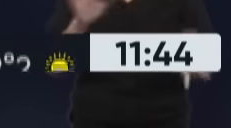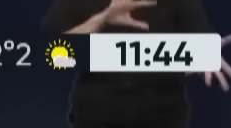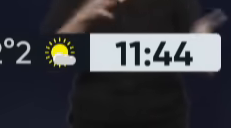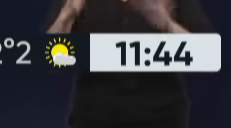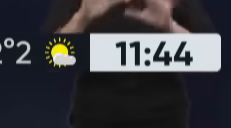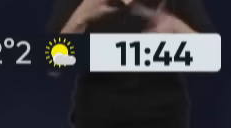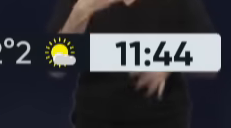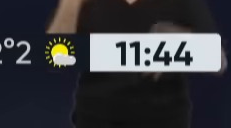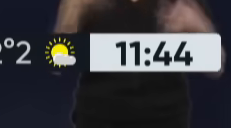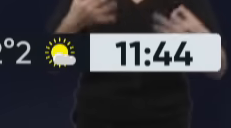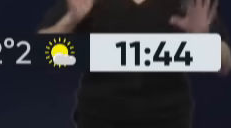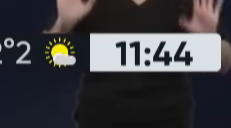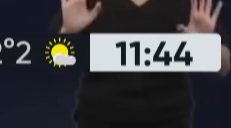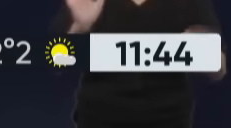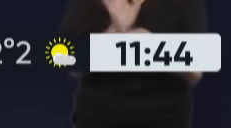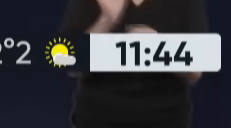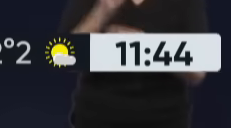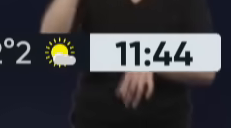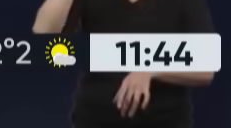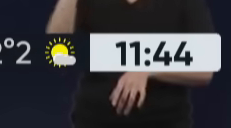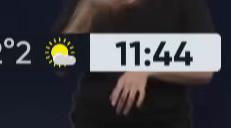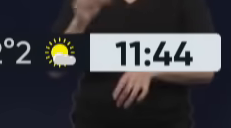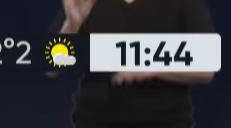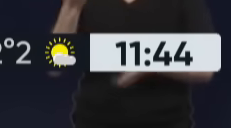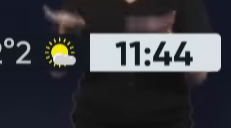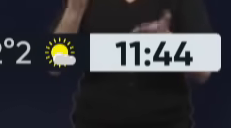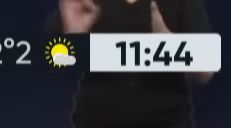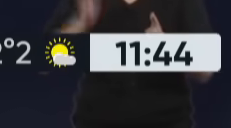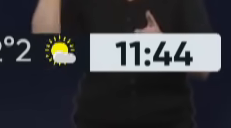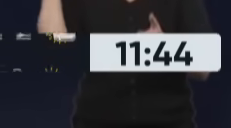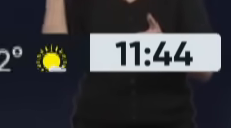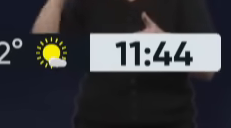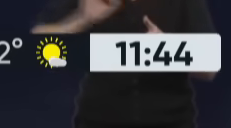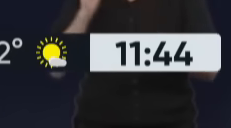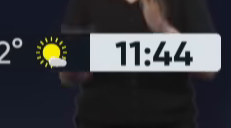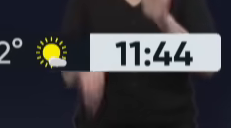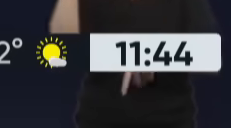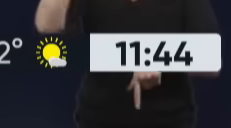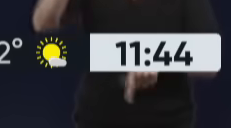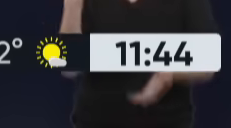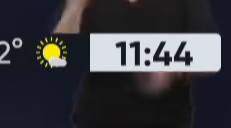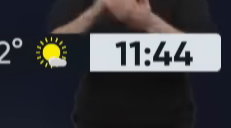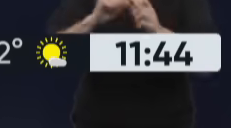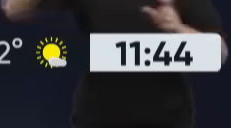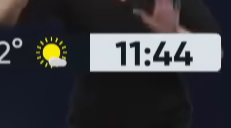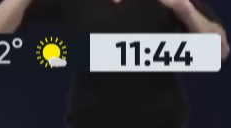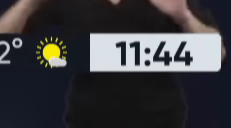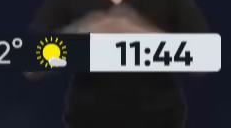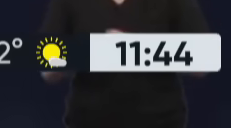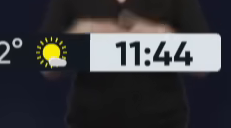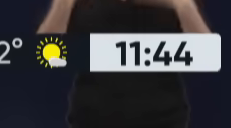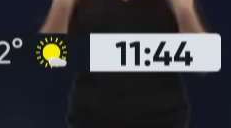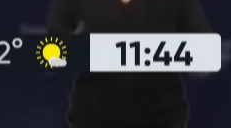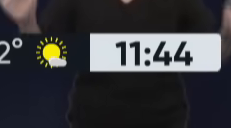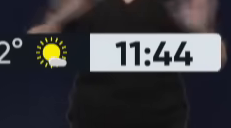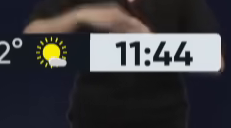términos reales es un 10% más que el presupuesto que tuvo el año pasado. No es casual que el reclamo en el hospital se haga